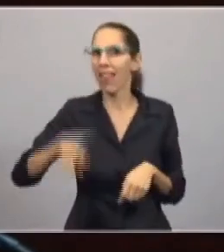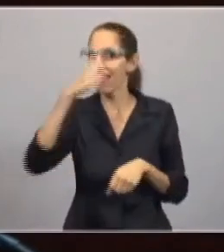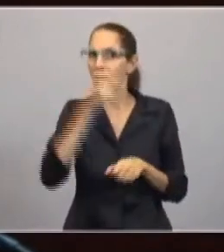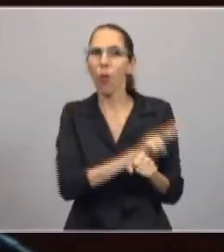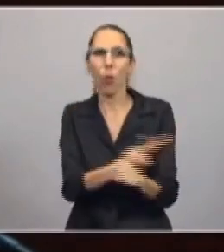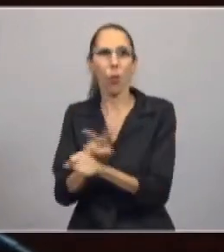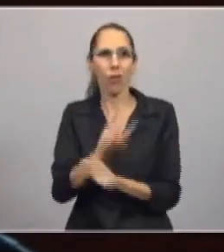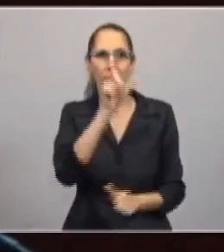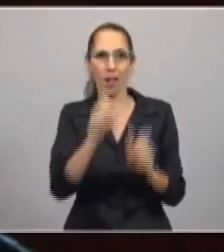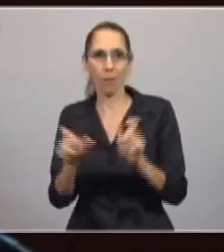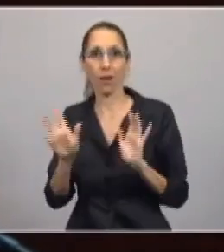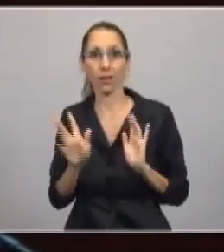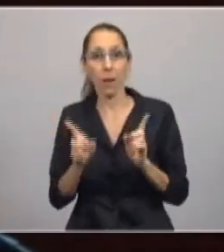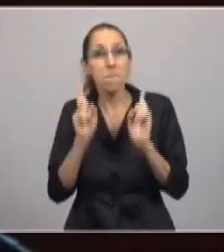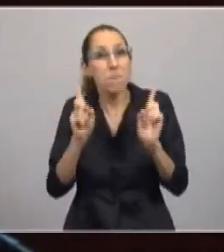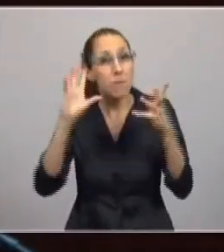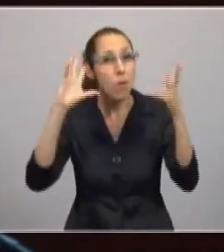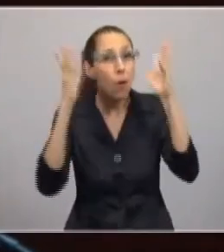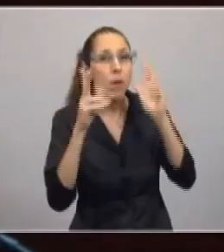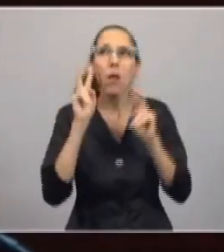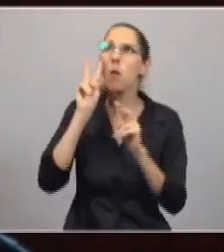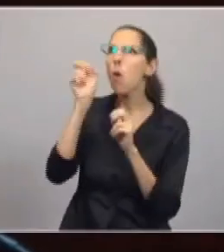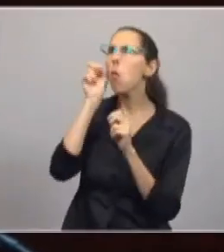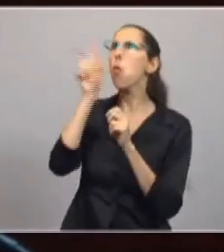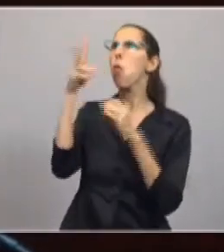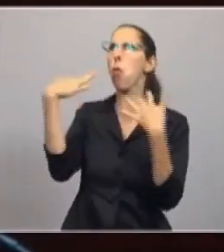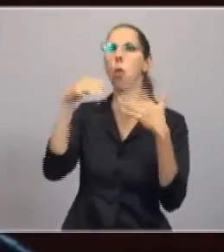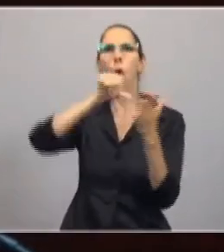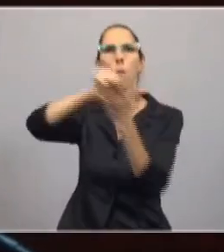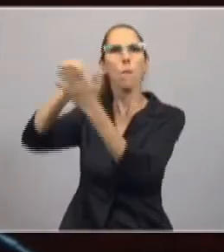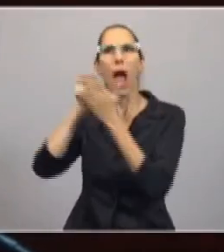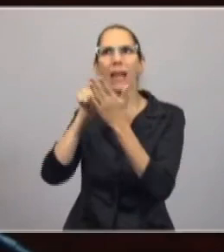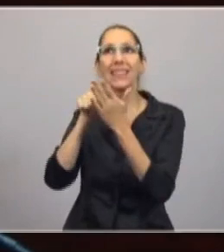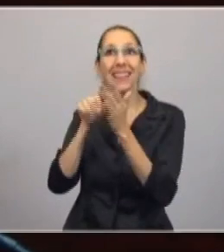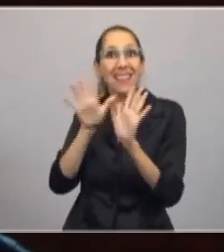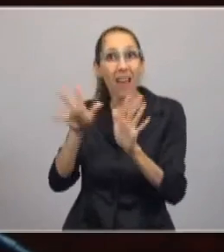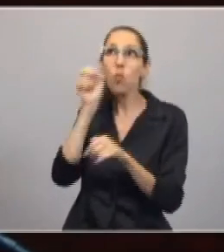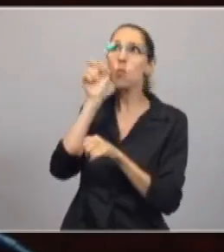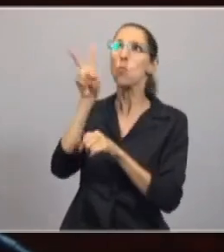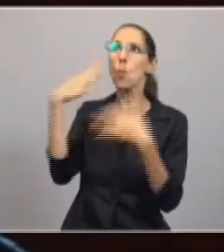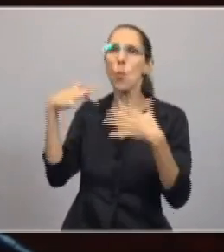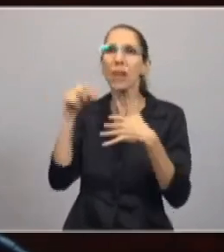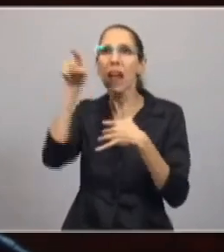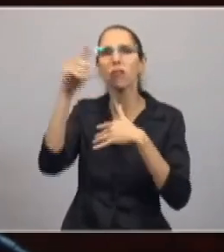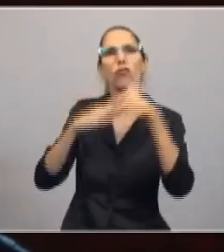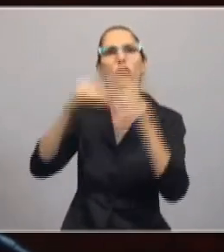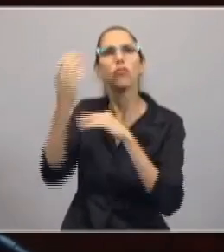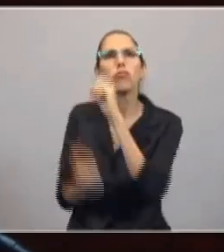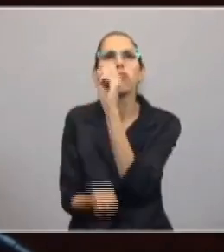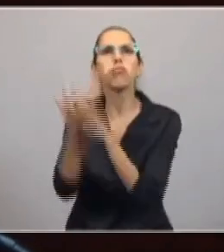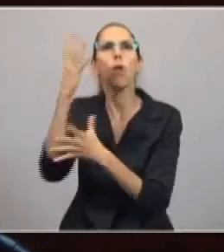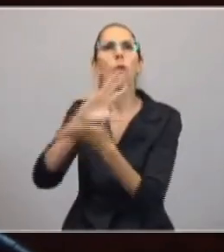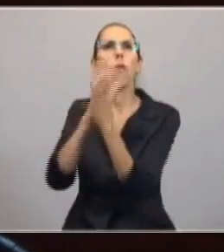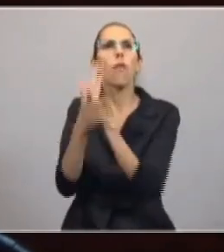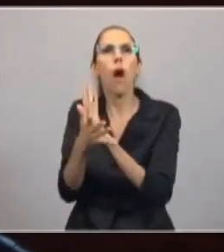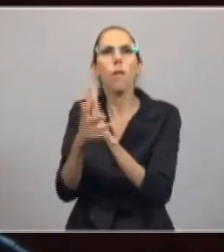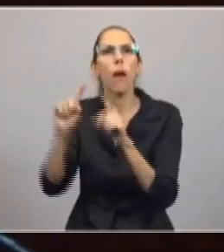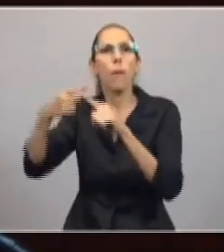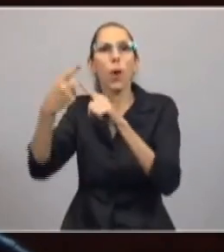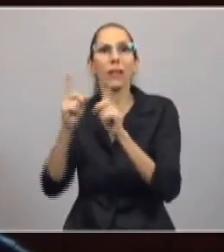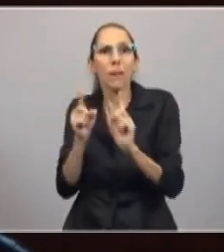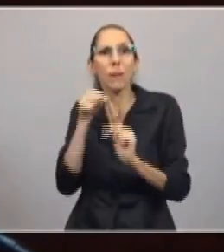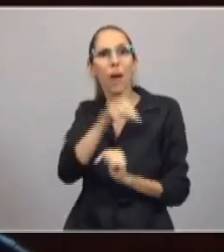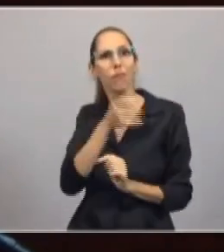que el propio Milei admira se construyeron y llevan adelante hoy las mismas políticas que aborrece. Europa,